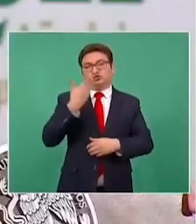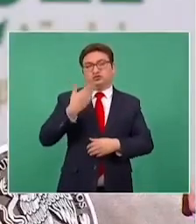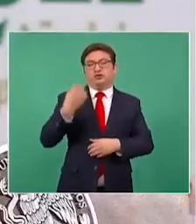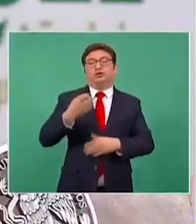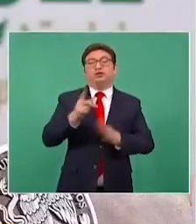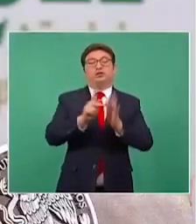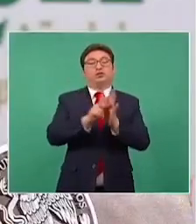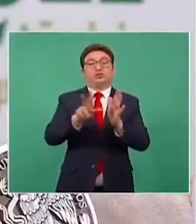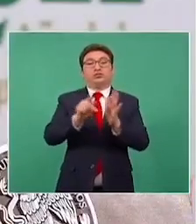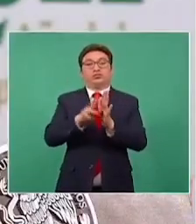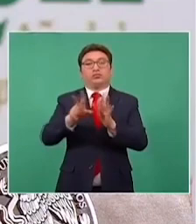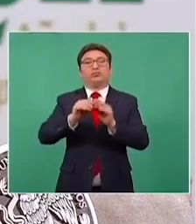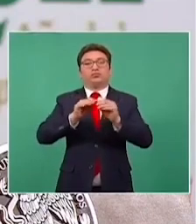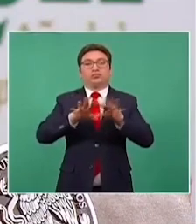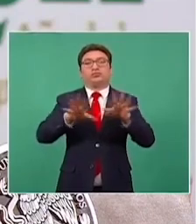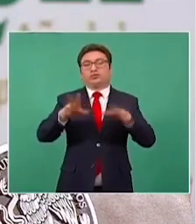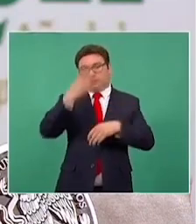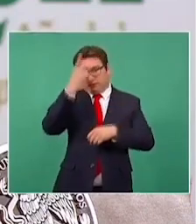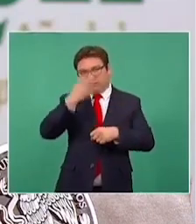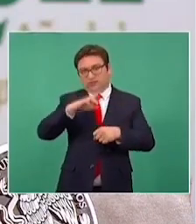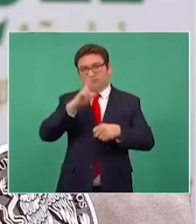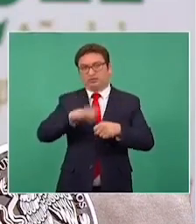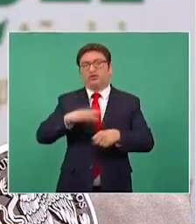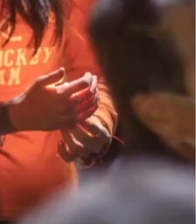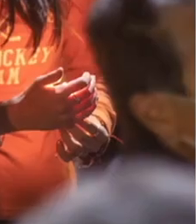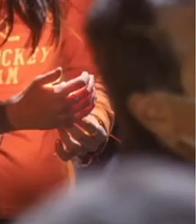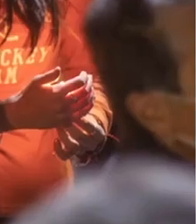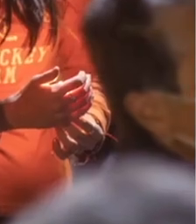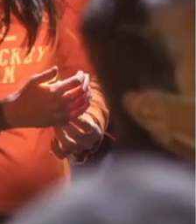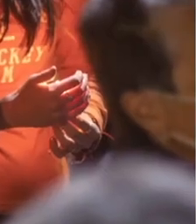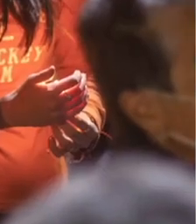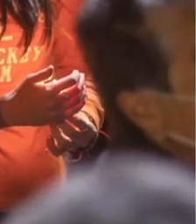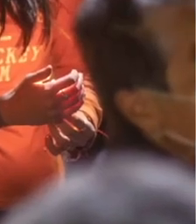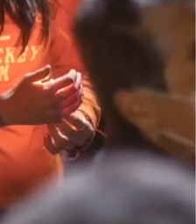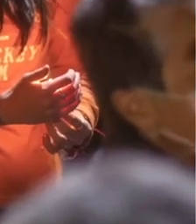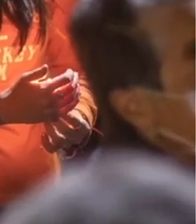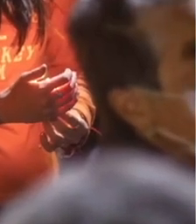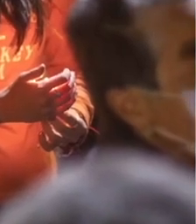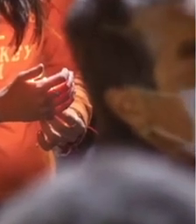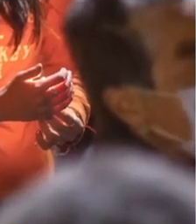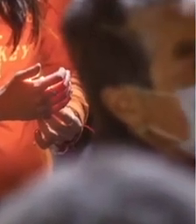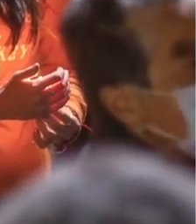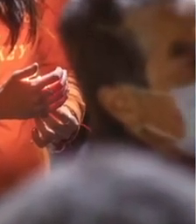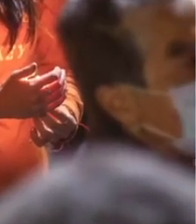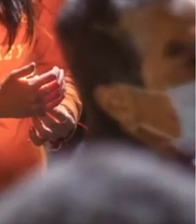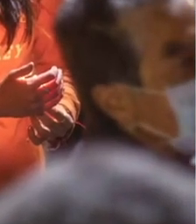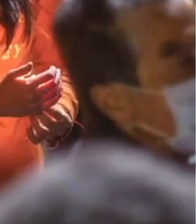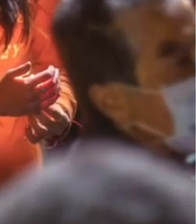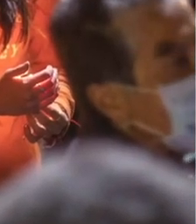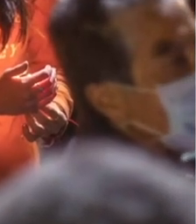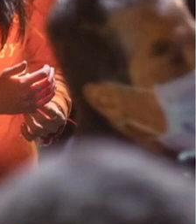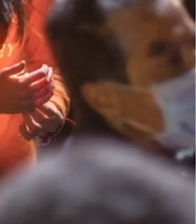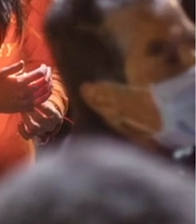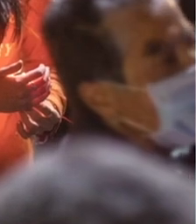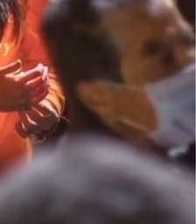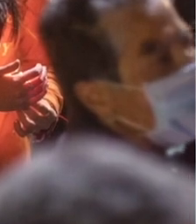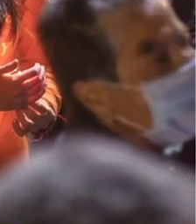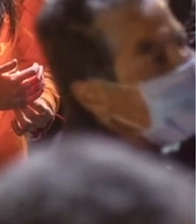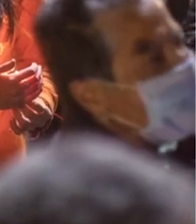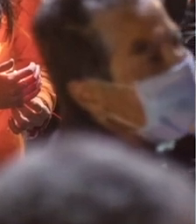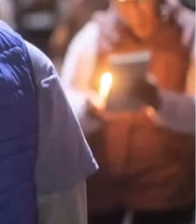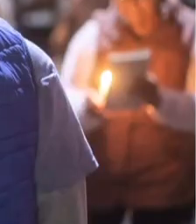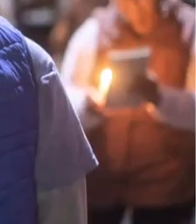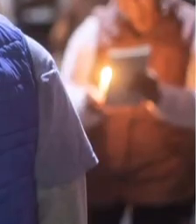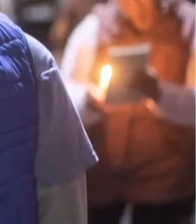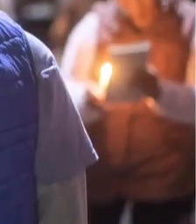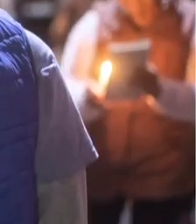doctor Tedros Ghebreyesus, nunca señaló que estas advertencias y recomendaciones fueran única y